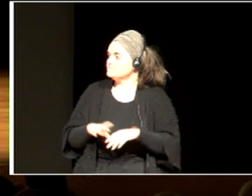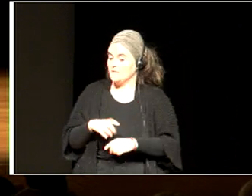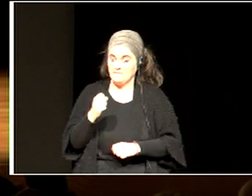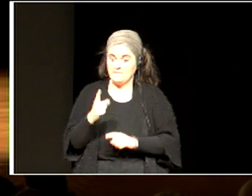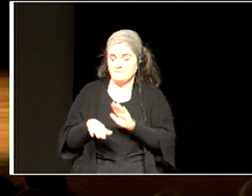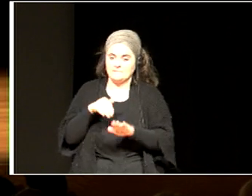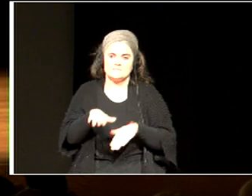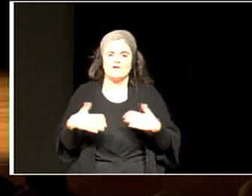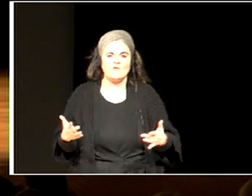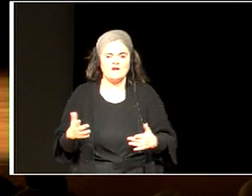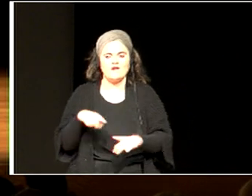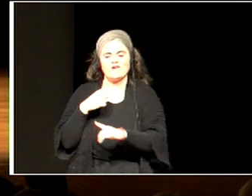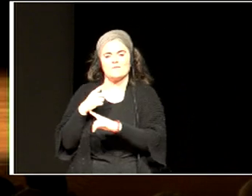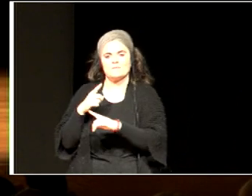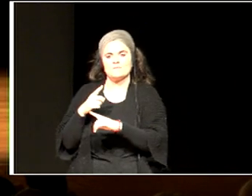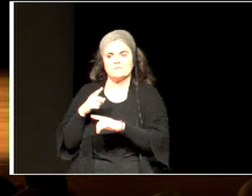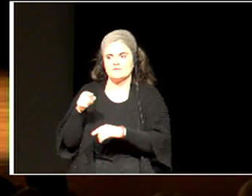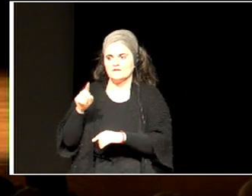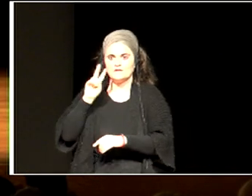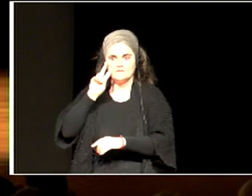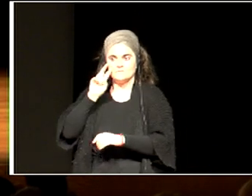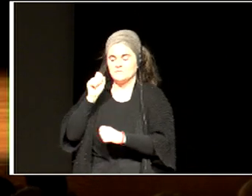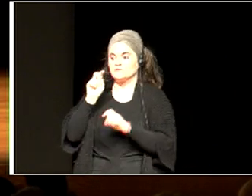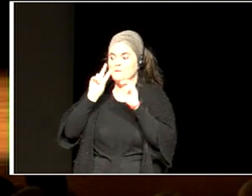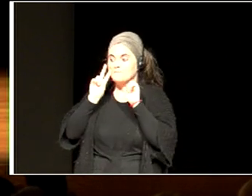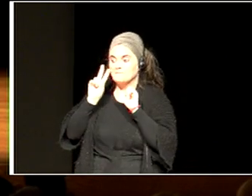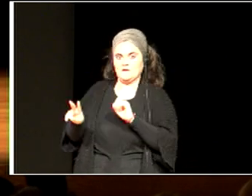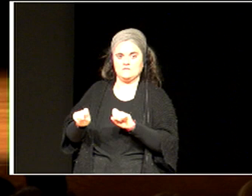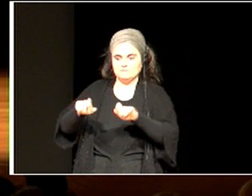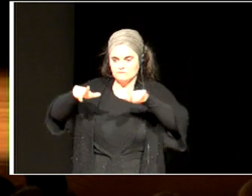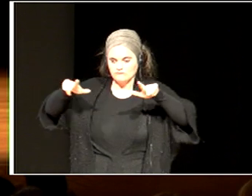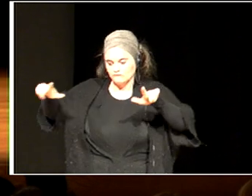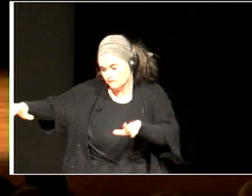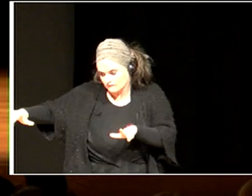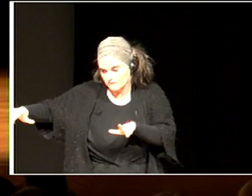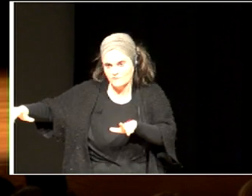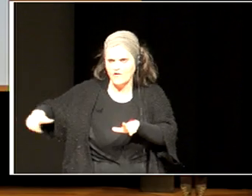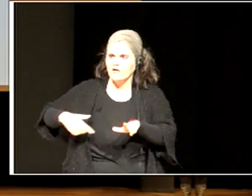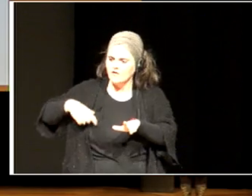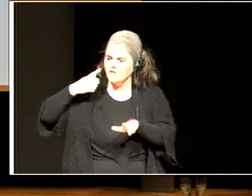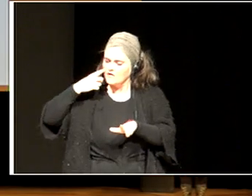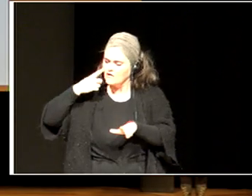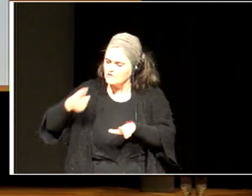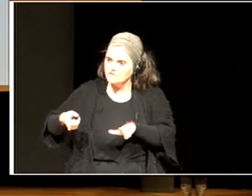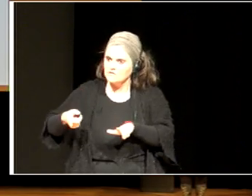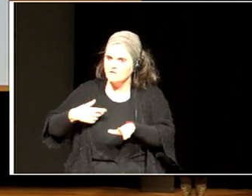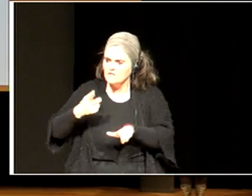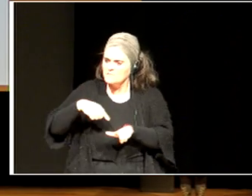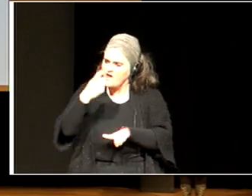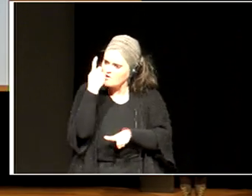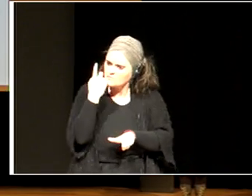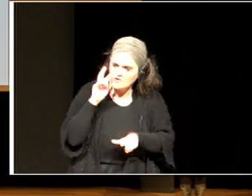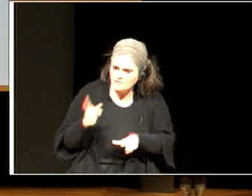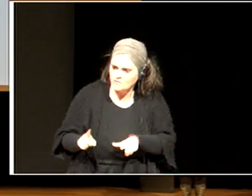para luchar contra el sexismo es verlo pero diréis jo es verdad es que nuestro alumnado no lo ve joven mi claustro